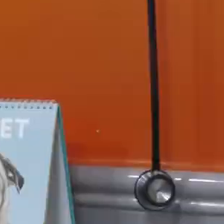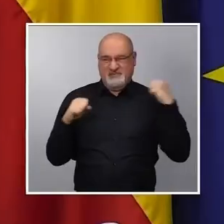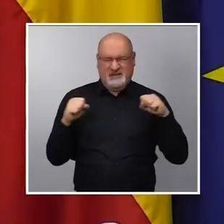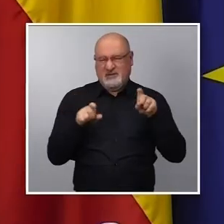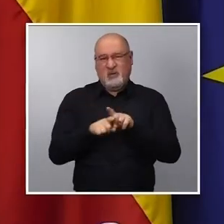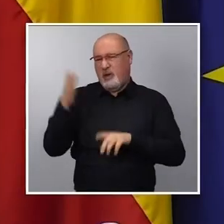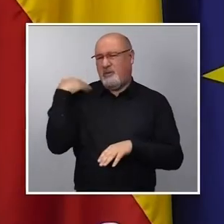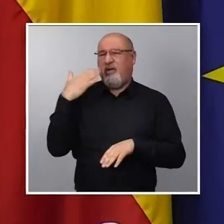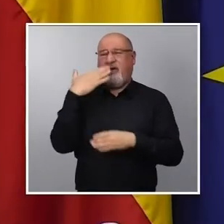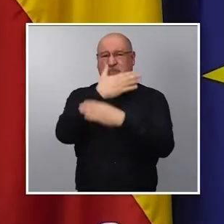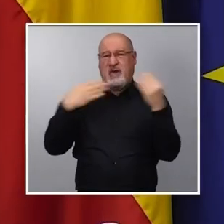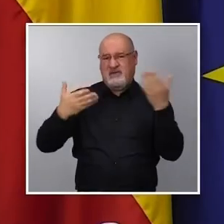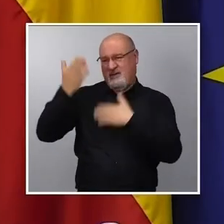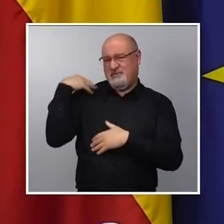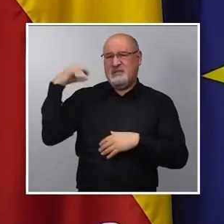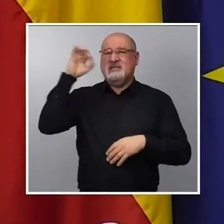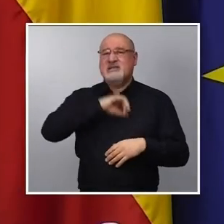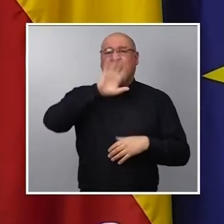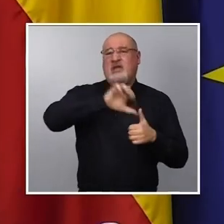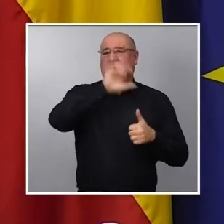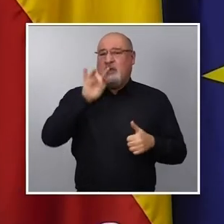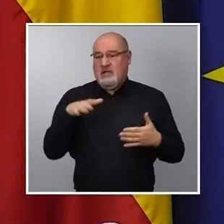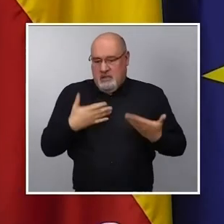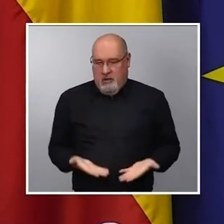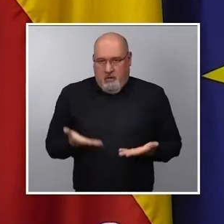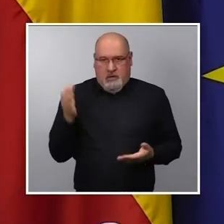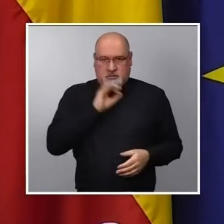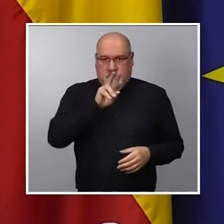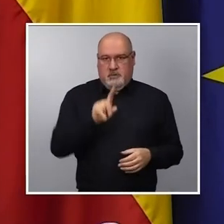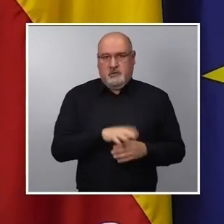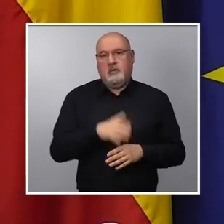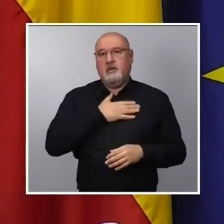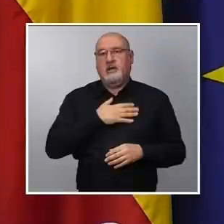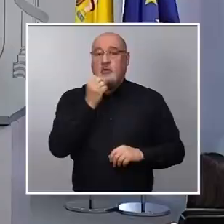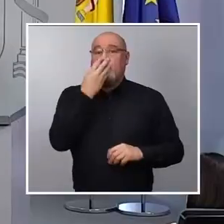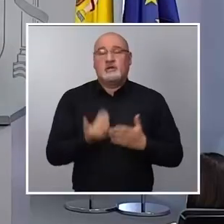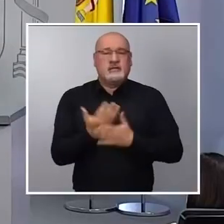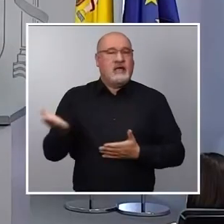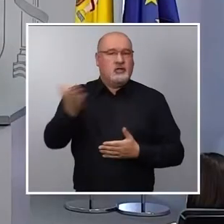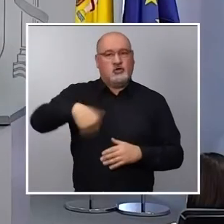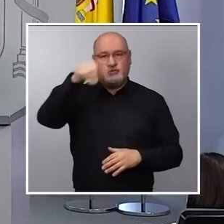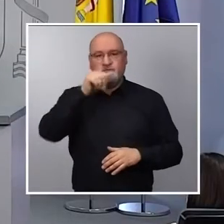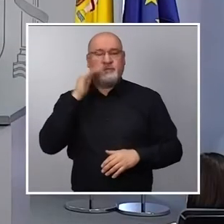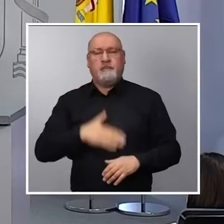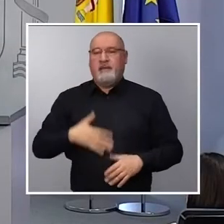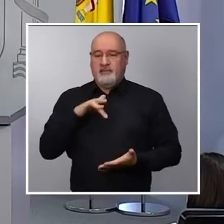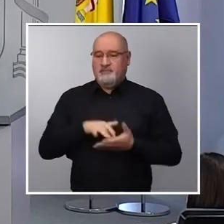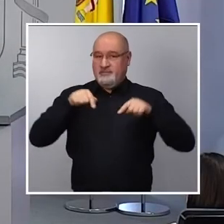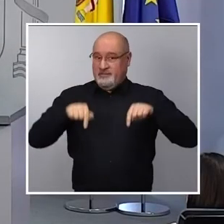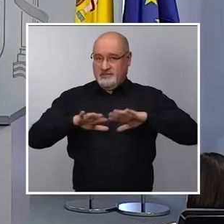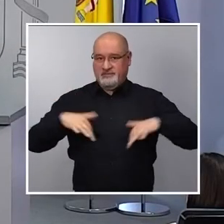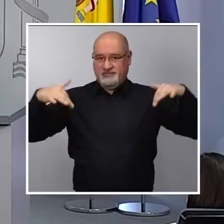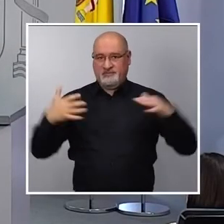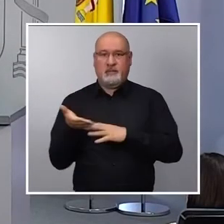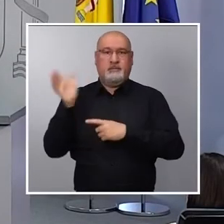se trata de una norma del ministerio de derechos sociales y agenda 2030 que ha involucrado a otros ministerios como el de transición